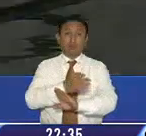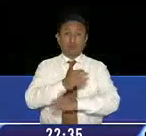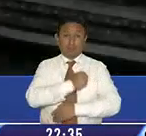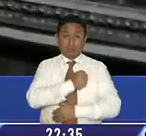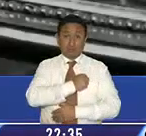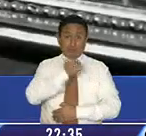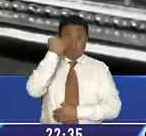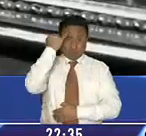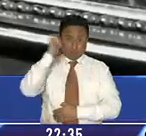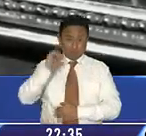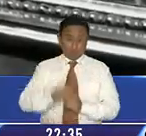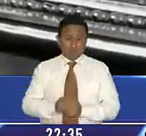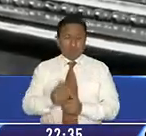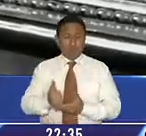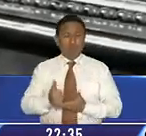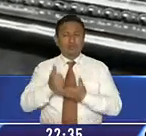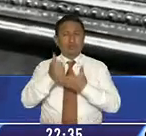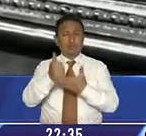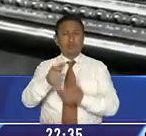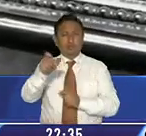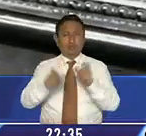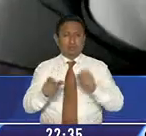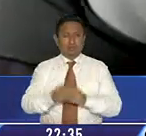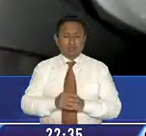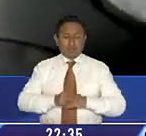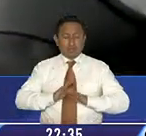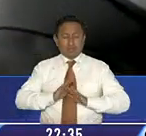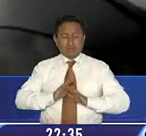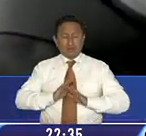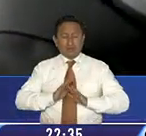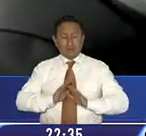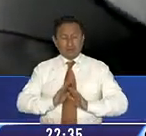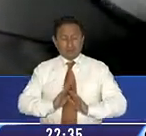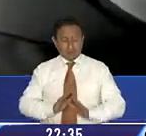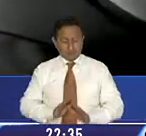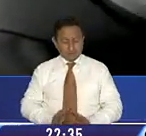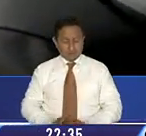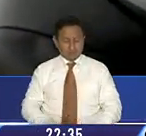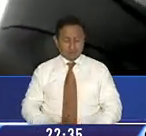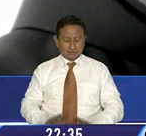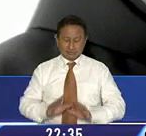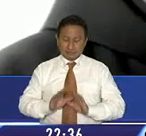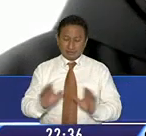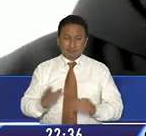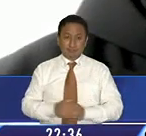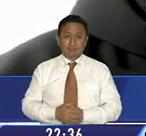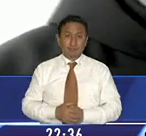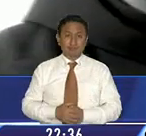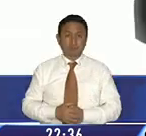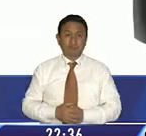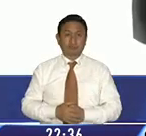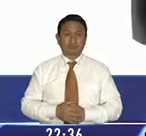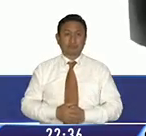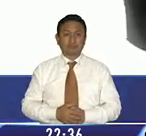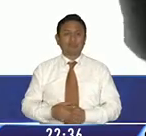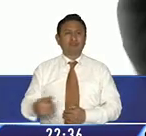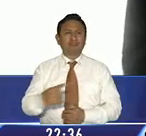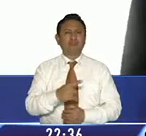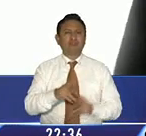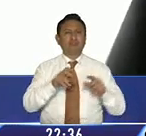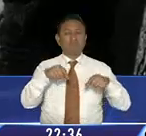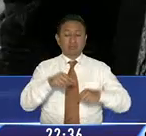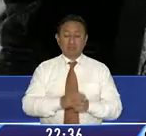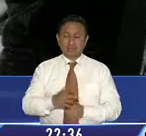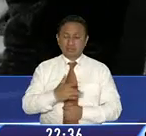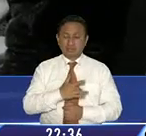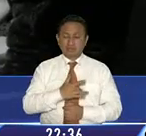ellos, busca ayudar a cerrar ciclos. Tengo la certeza de tenerte a mi lado. Sobre todo esos de